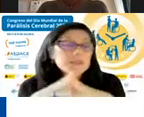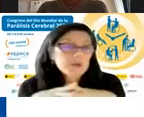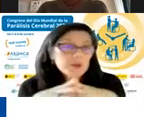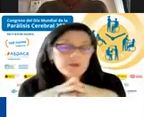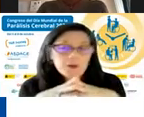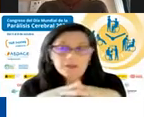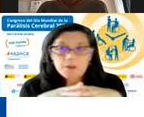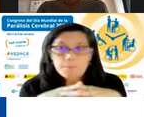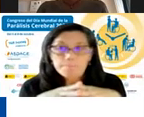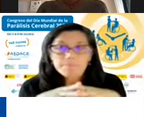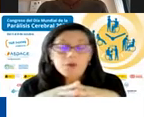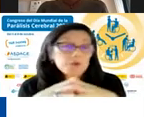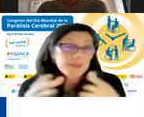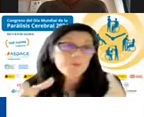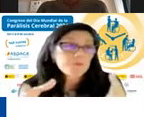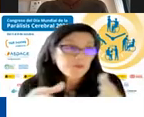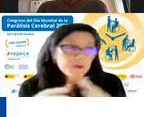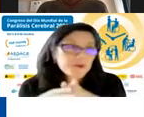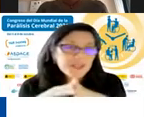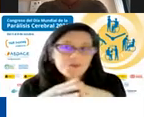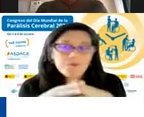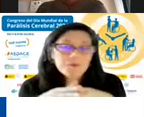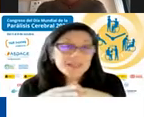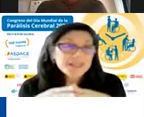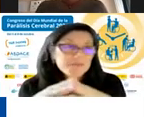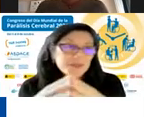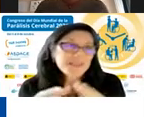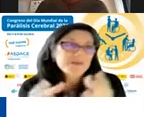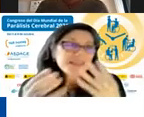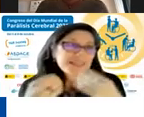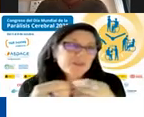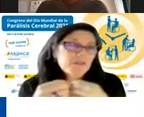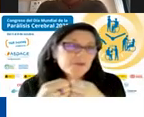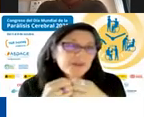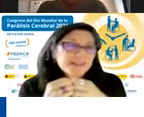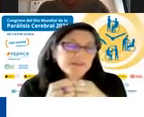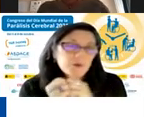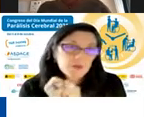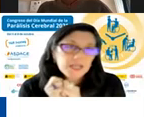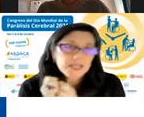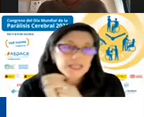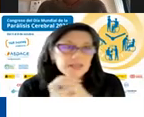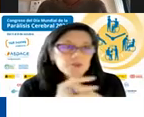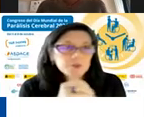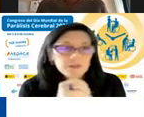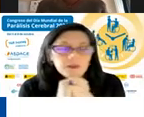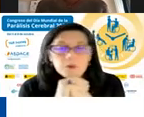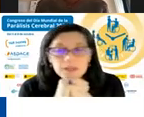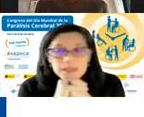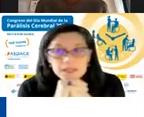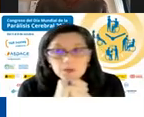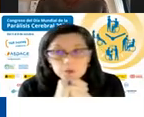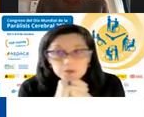un cuestionario de valoración. Os pedimos, por favor, que lo cumplimentéis porque es una forma de mejorar cada día nuestro